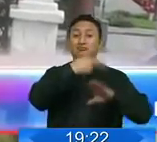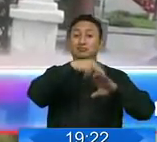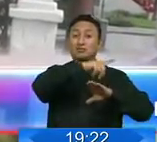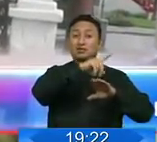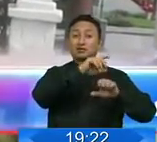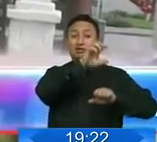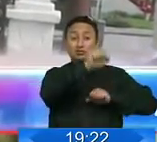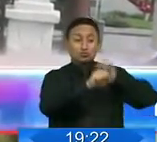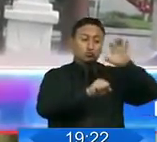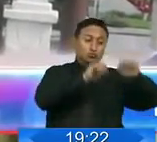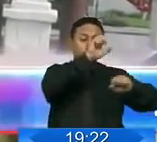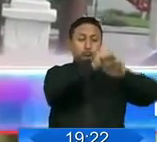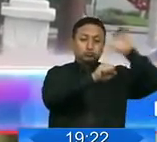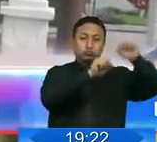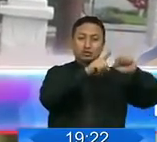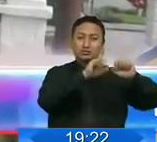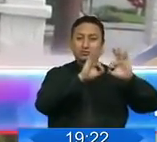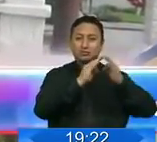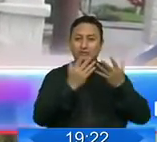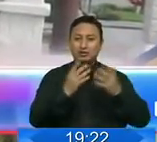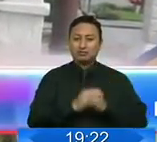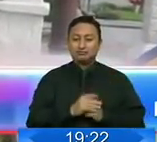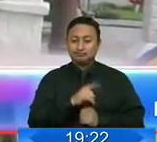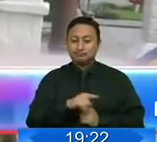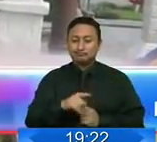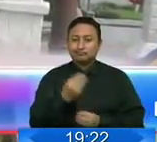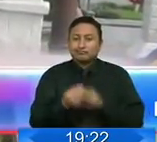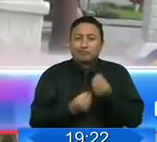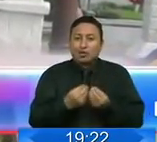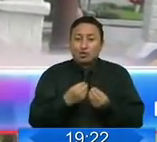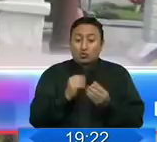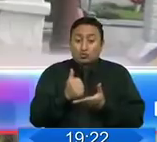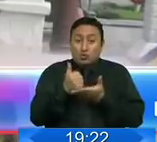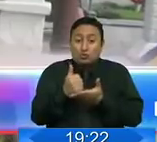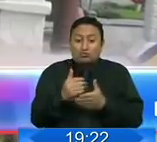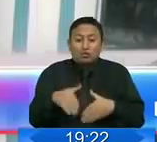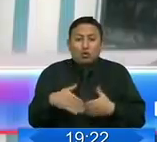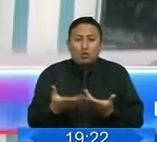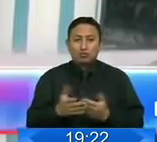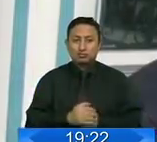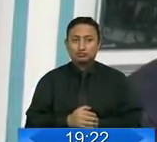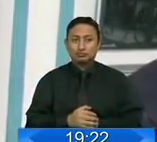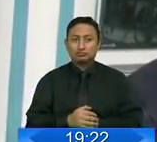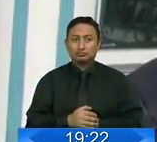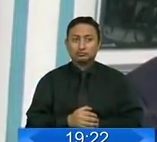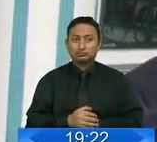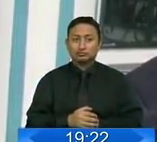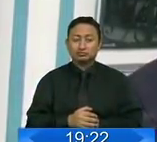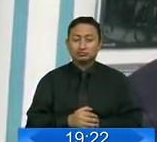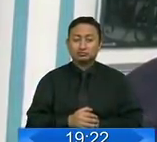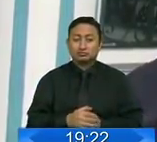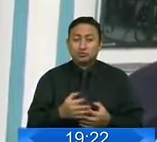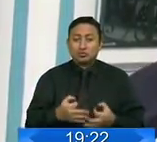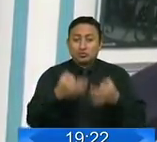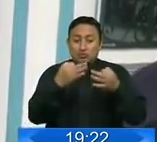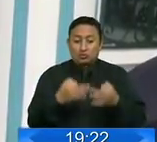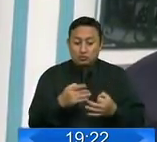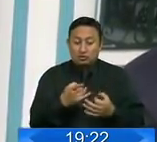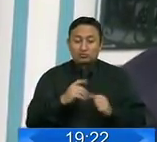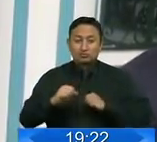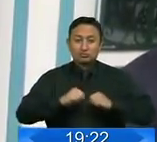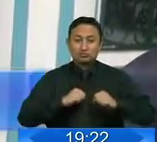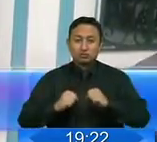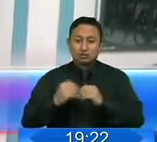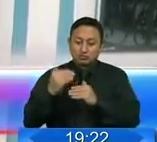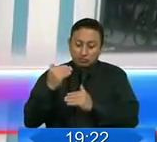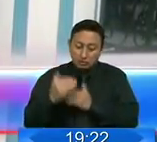ser solidarios con mis familiares y ver hasta dónde podríamos nosotros ayudar, como este caso. Puedo cumplir con todas y cada una de las diligencias que son